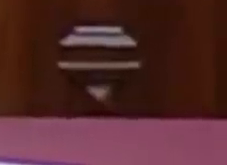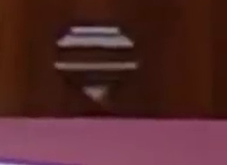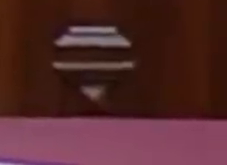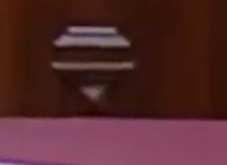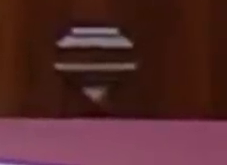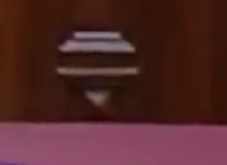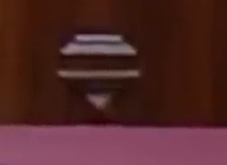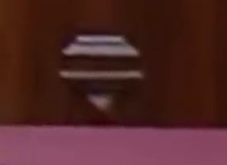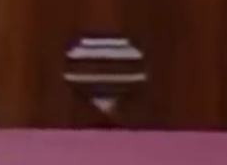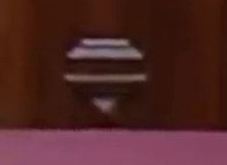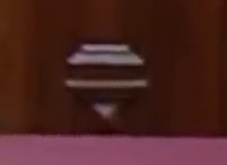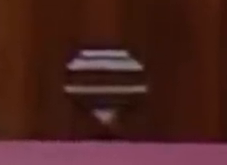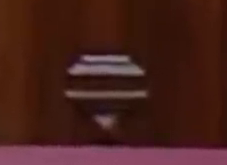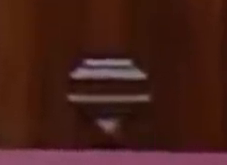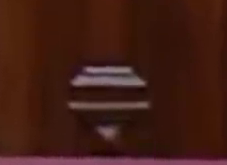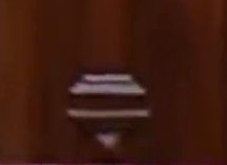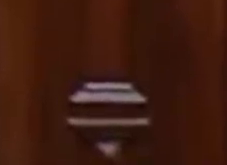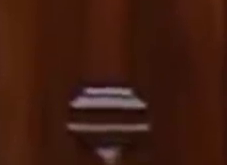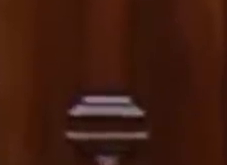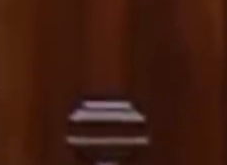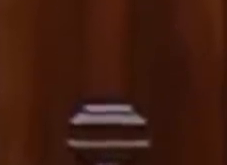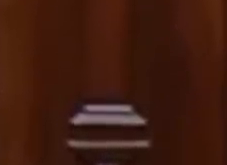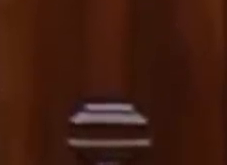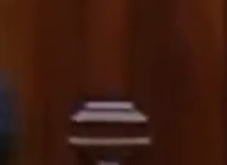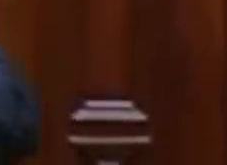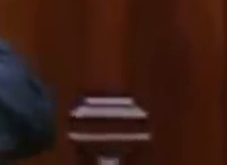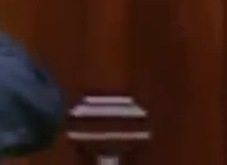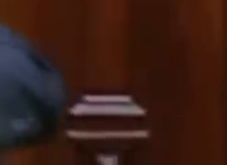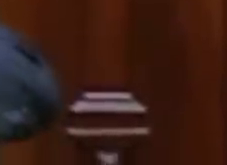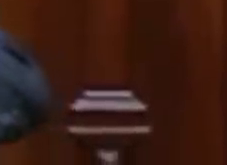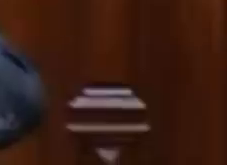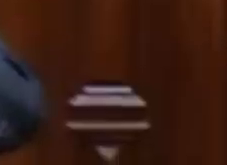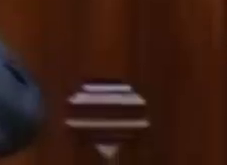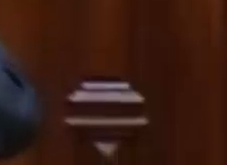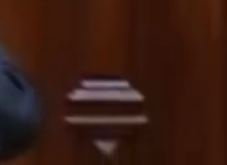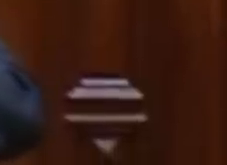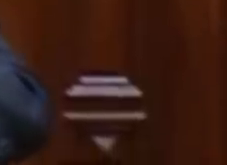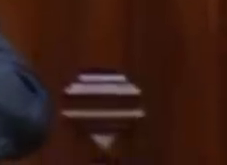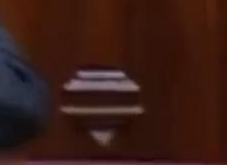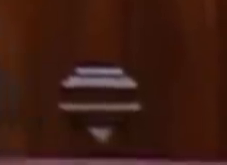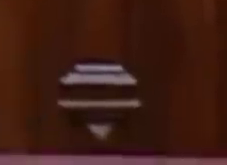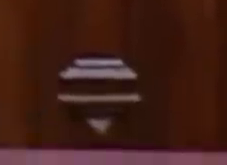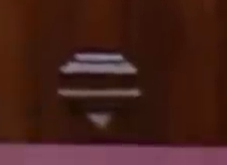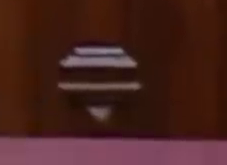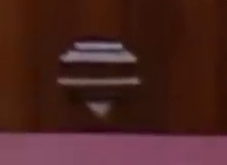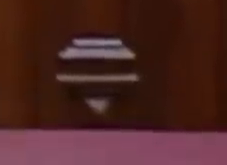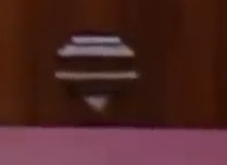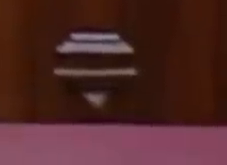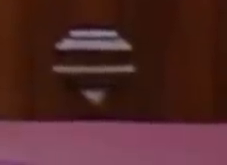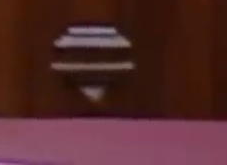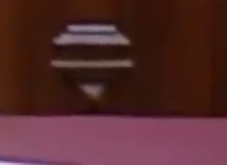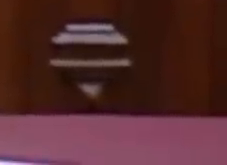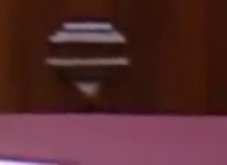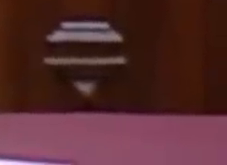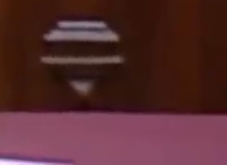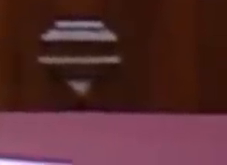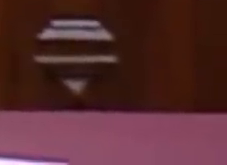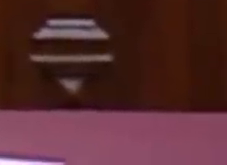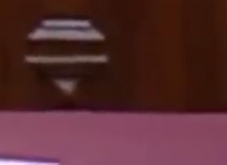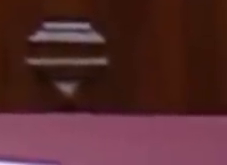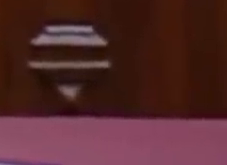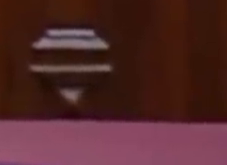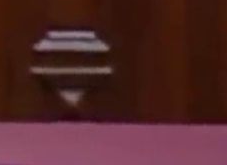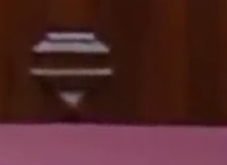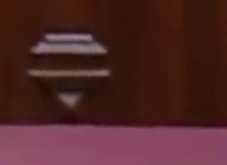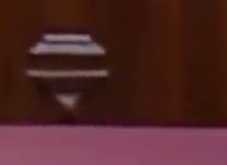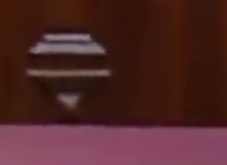que nuestra invitada tenga esa posibilidad, tenga esa amplia respuesta como las, las que nos está